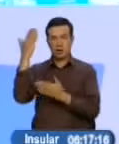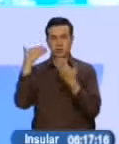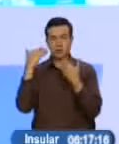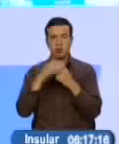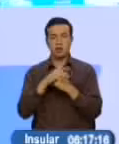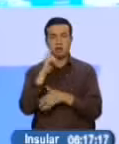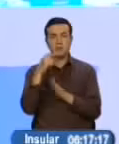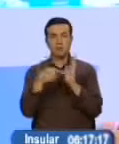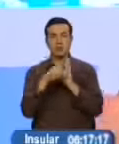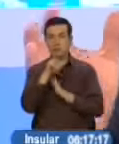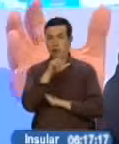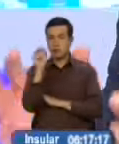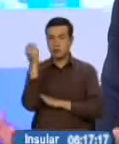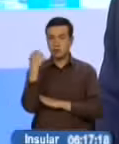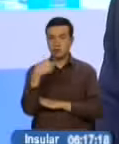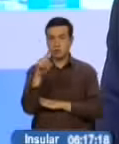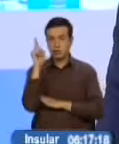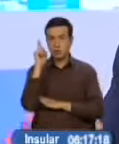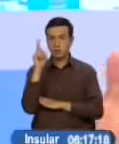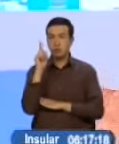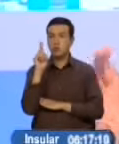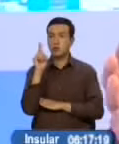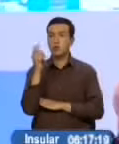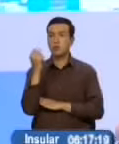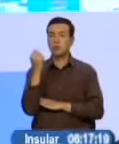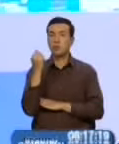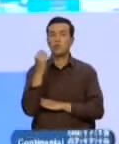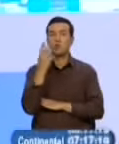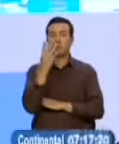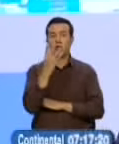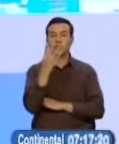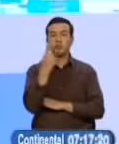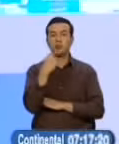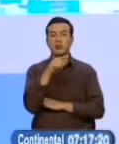A la alcaldía de Guayaquil, 1.300 millones. El costo de esa póliza es de